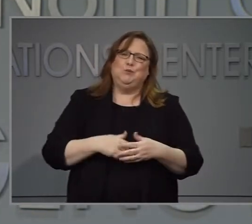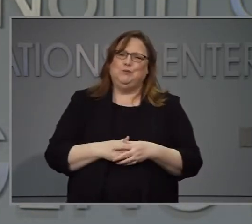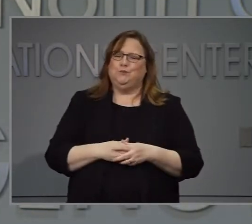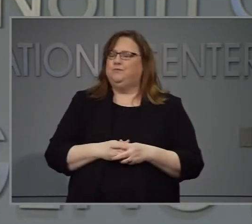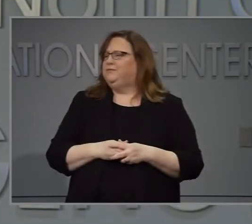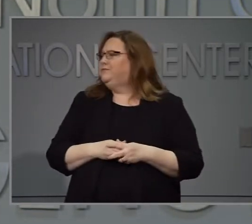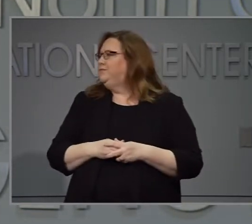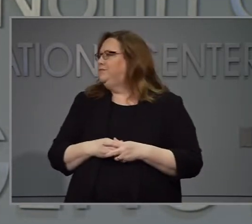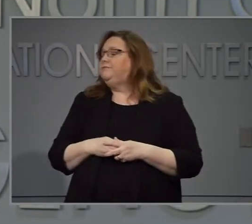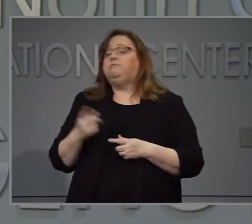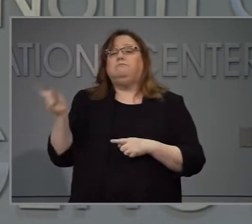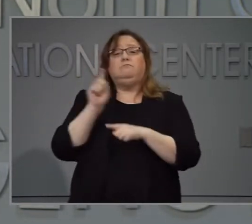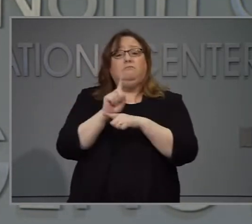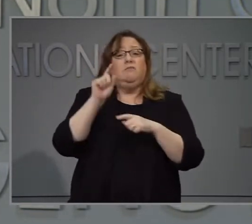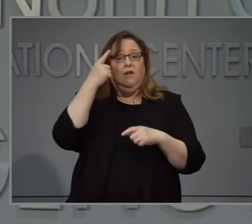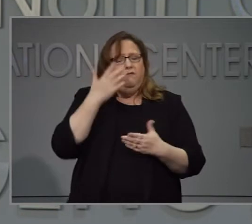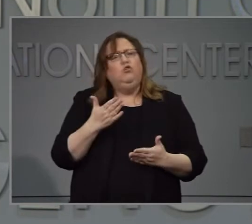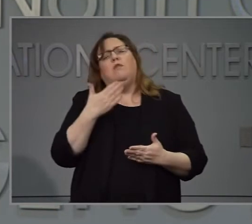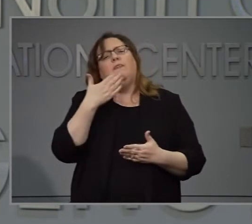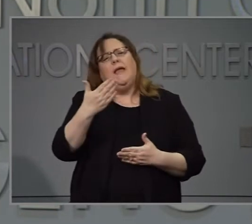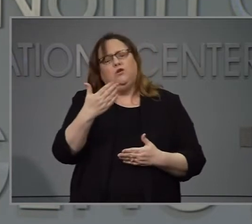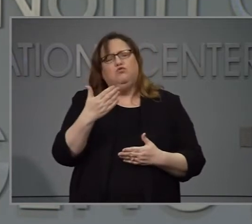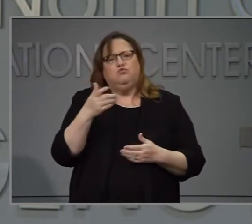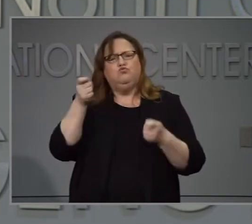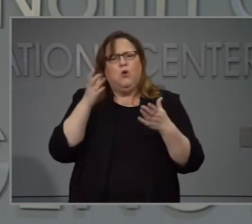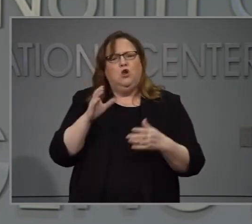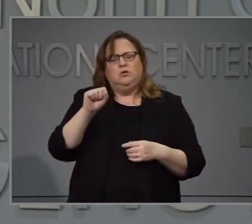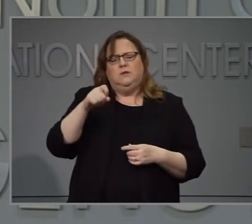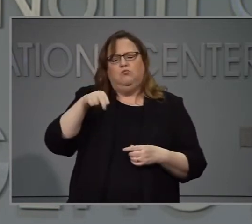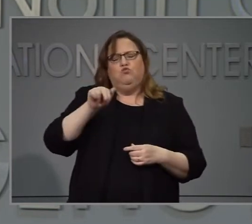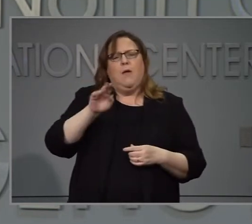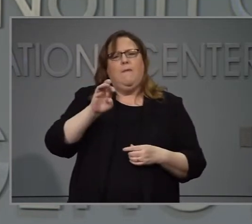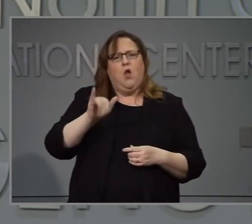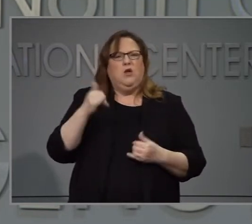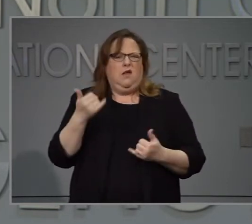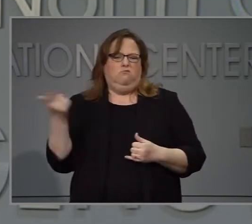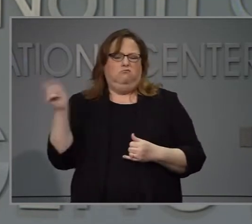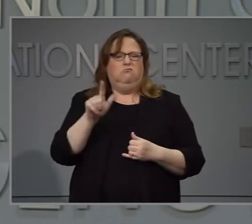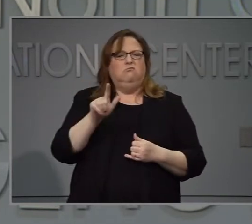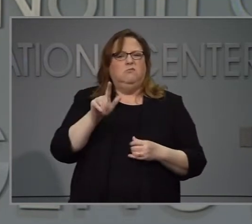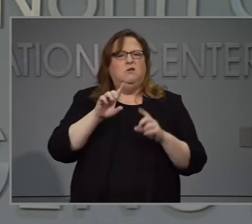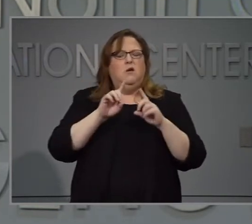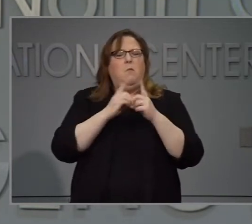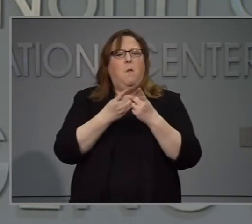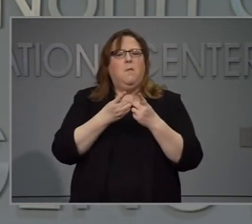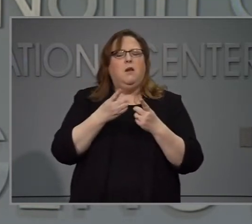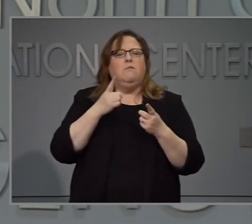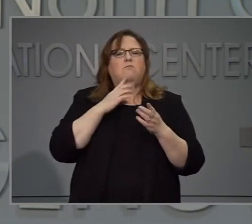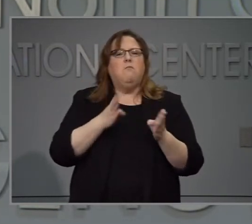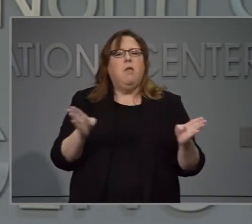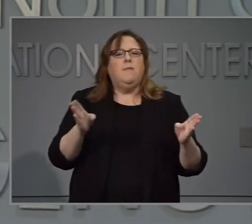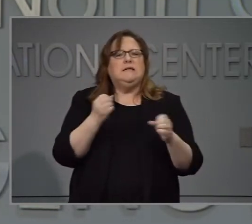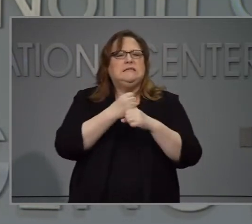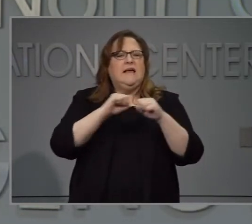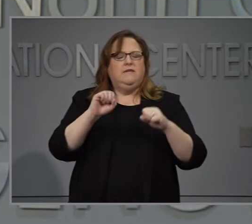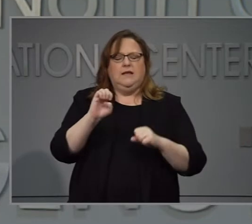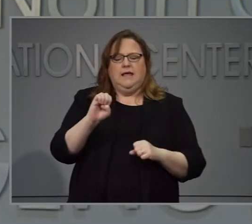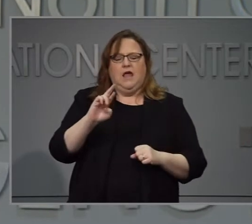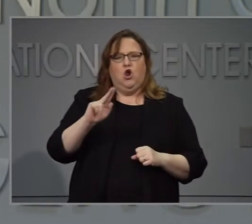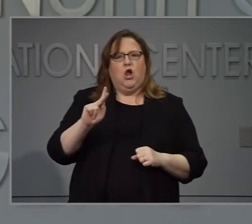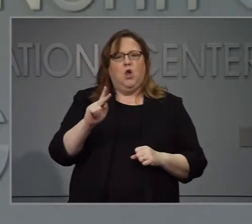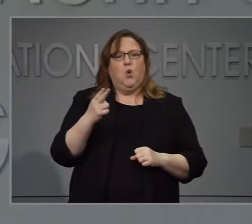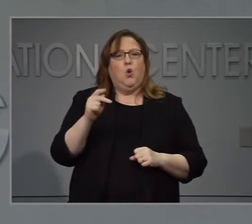las gracias director spray baby ahora escucharemos del departamento del secretario del departamento de seguridad